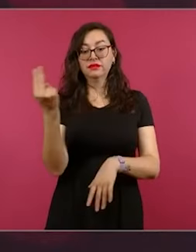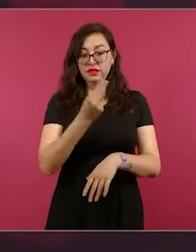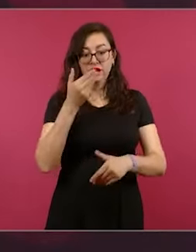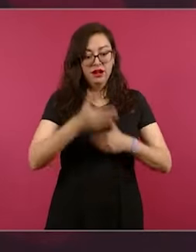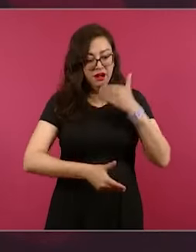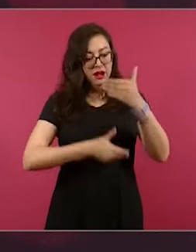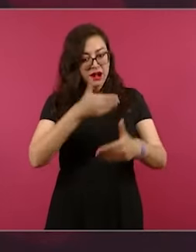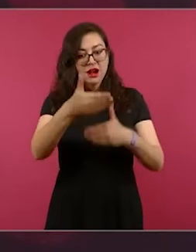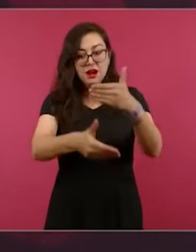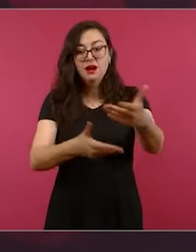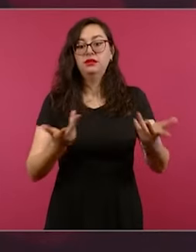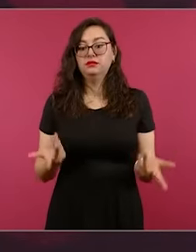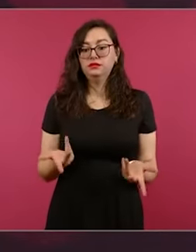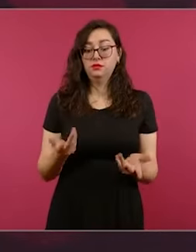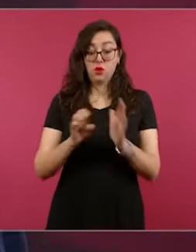y que lo hagamos entre todos.